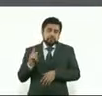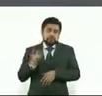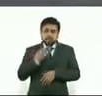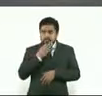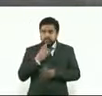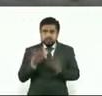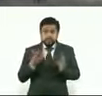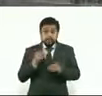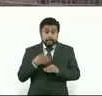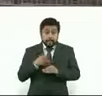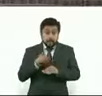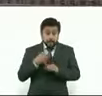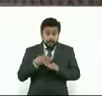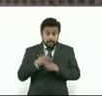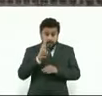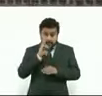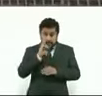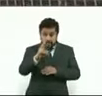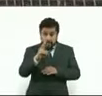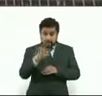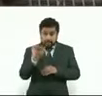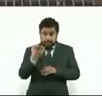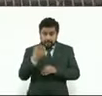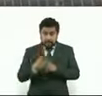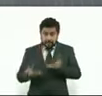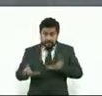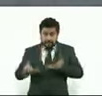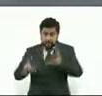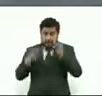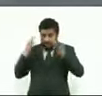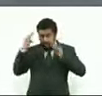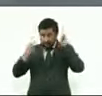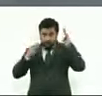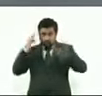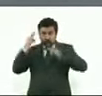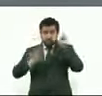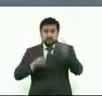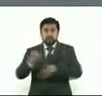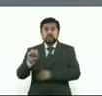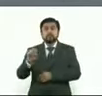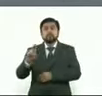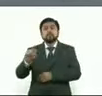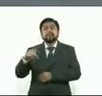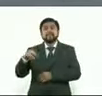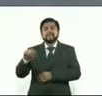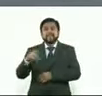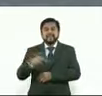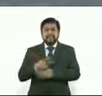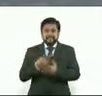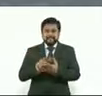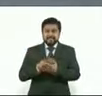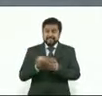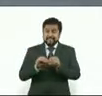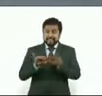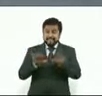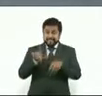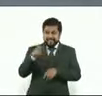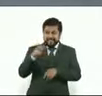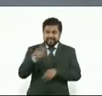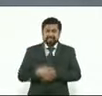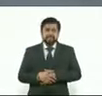que aquí está pasando por Ferrocarril de Cuernavaca y ahí está el Museo Sumaya. De manera que podemos suponer que